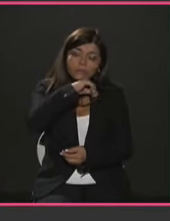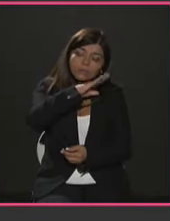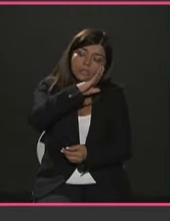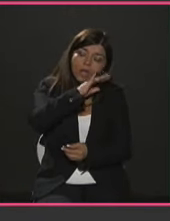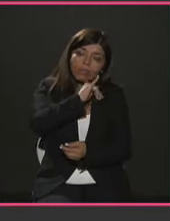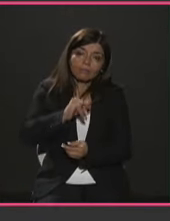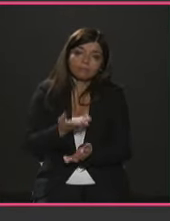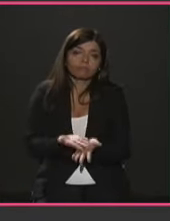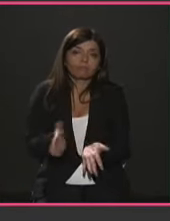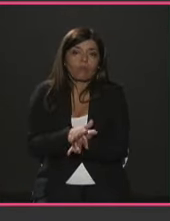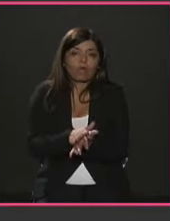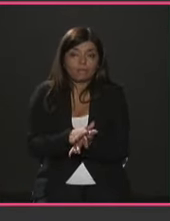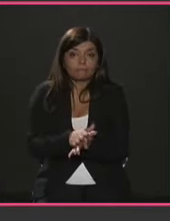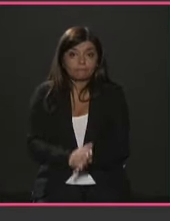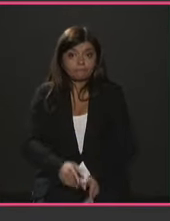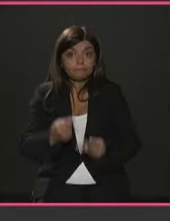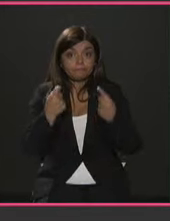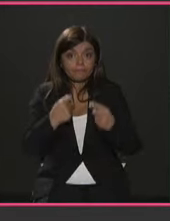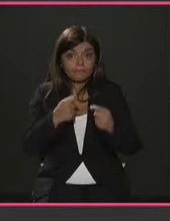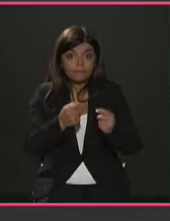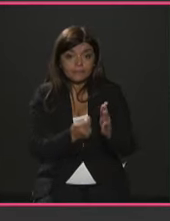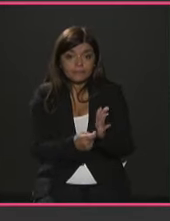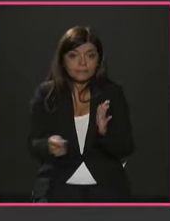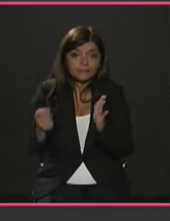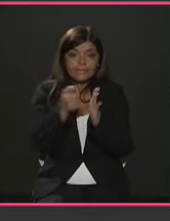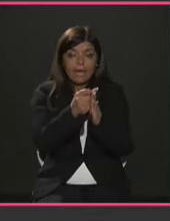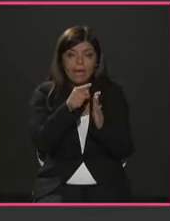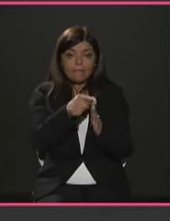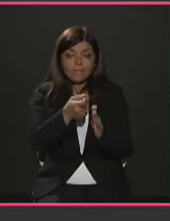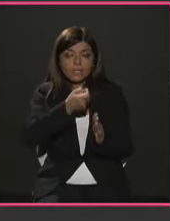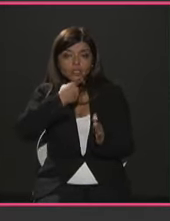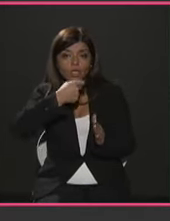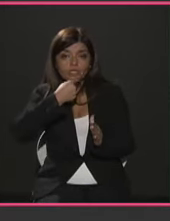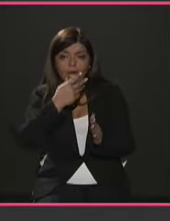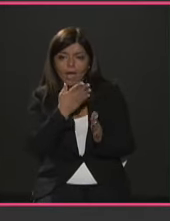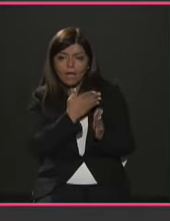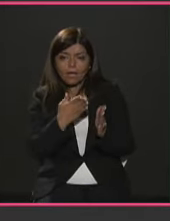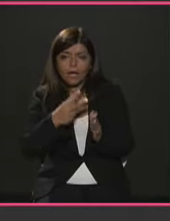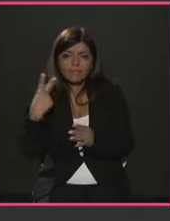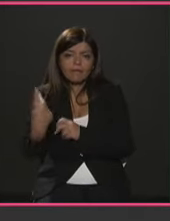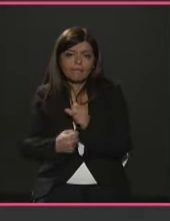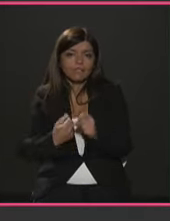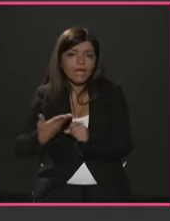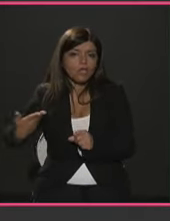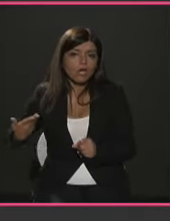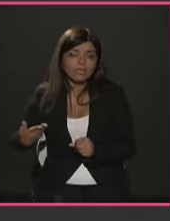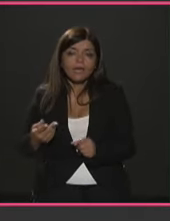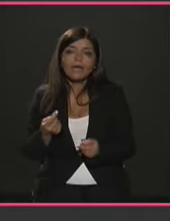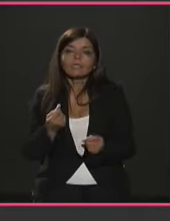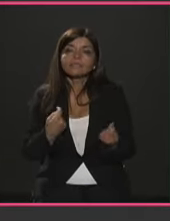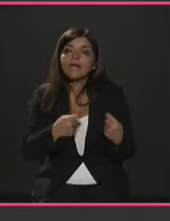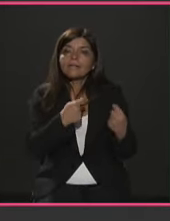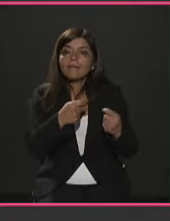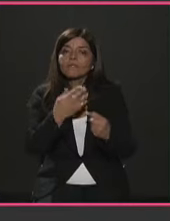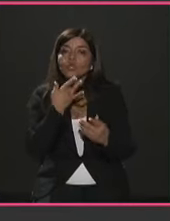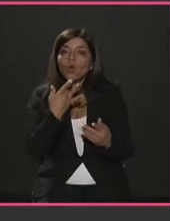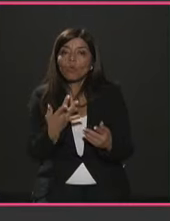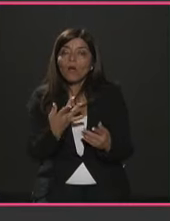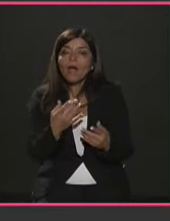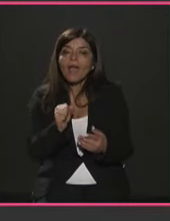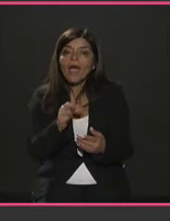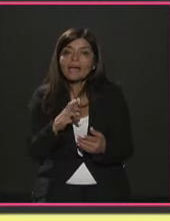morir el tratamiento que existía hace hasta hace 20 años era un tratamiento a base de